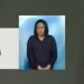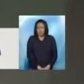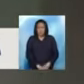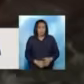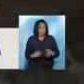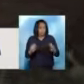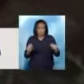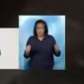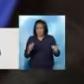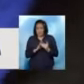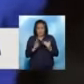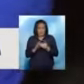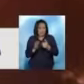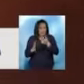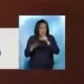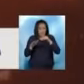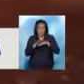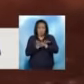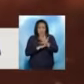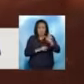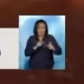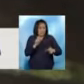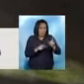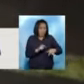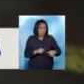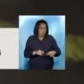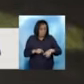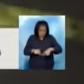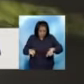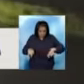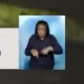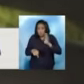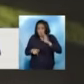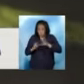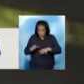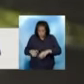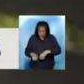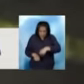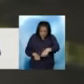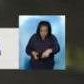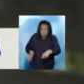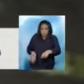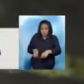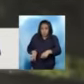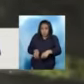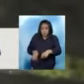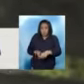Decenas de casas se inundaron y la población abrió los desagües para aliviar la situación.